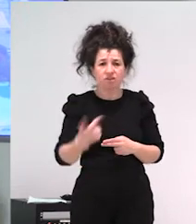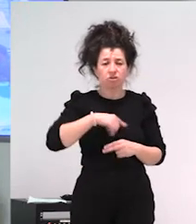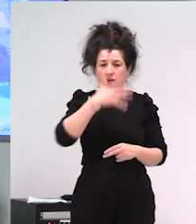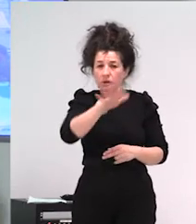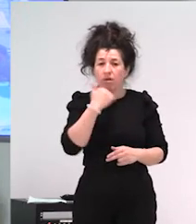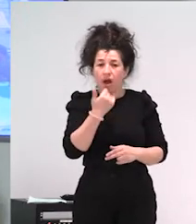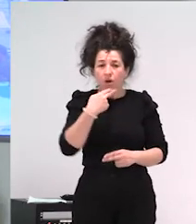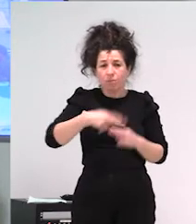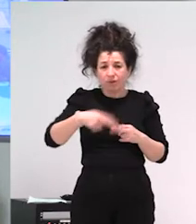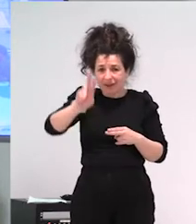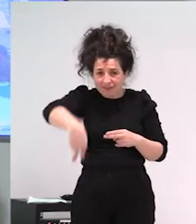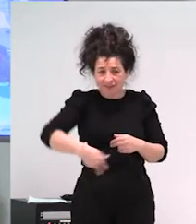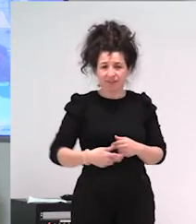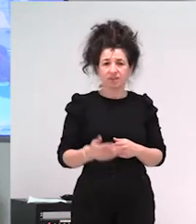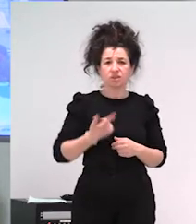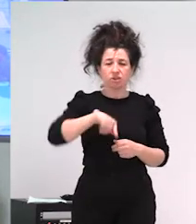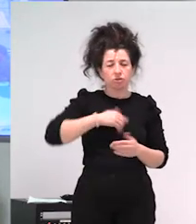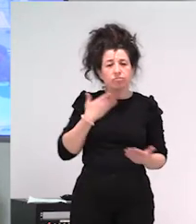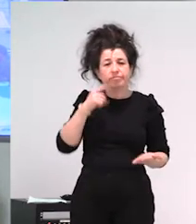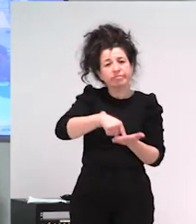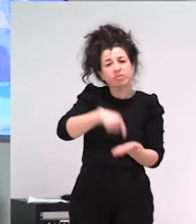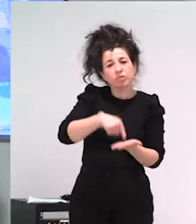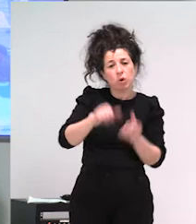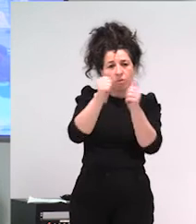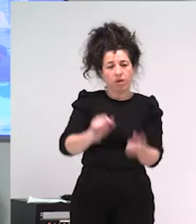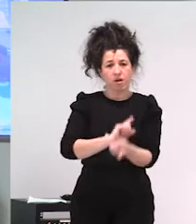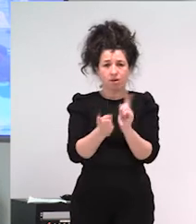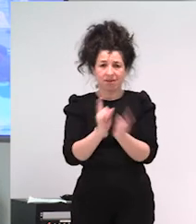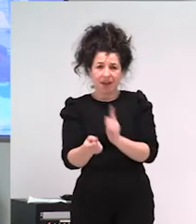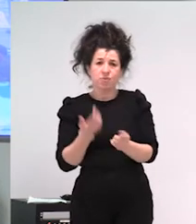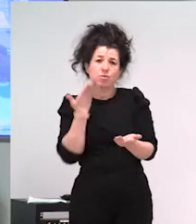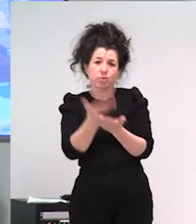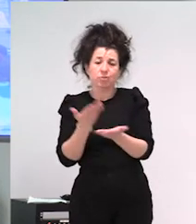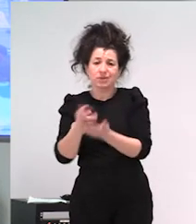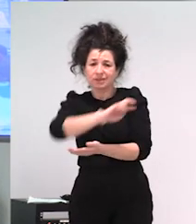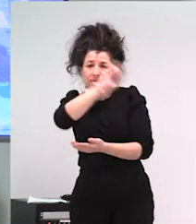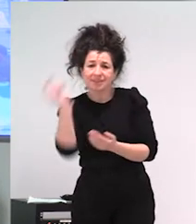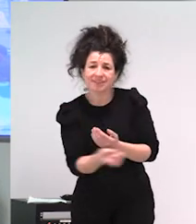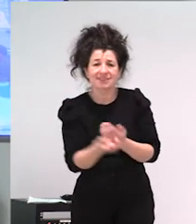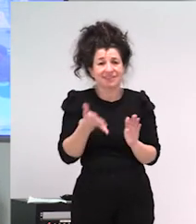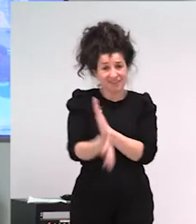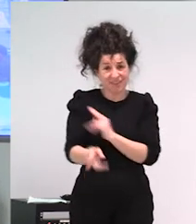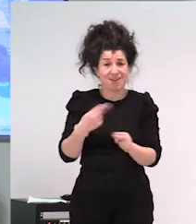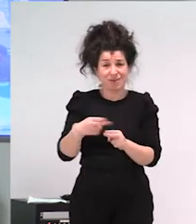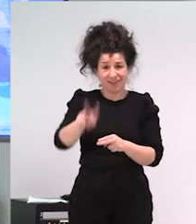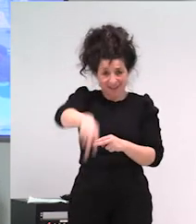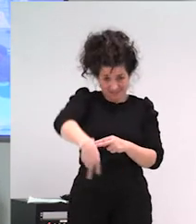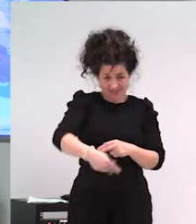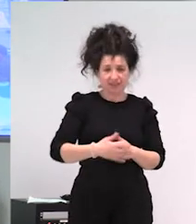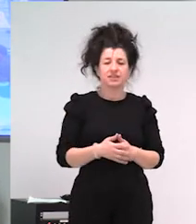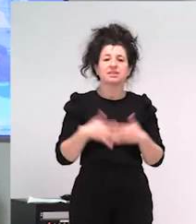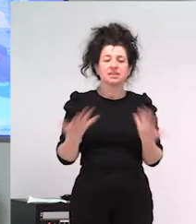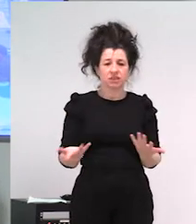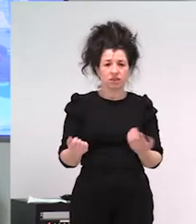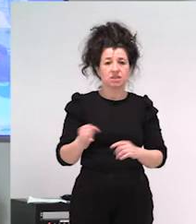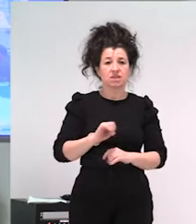planteando cambios de modelo, hacemos propuestas y por lo tanto hay mucho contenido detrás. Y finalmente está basado en